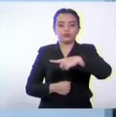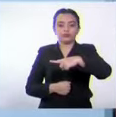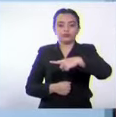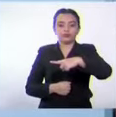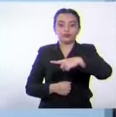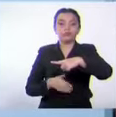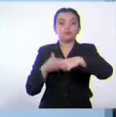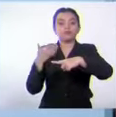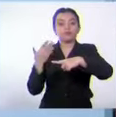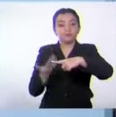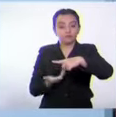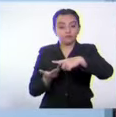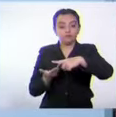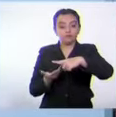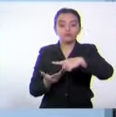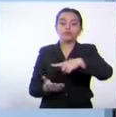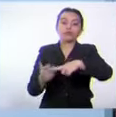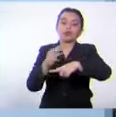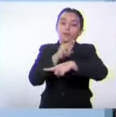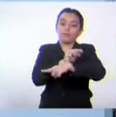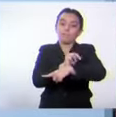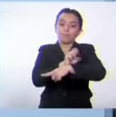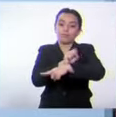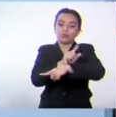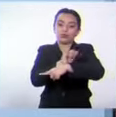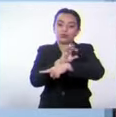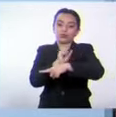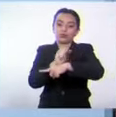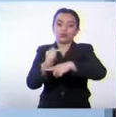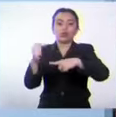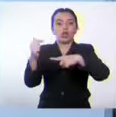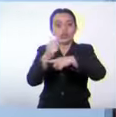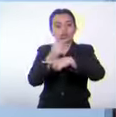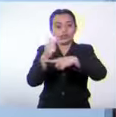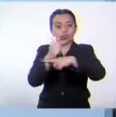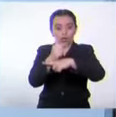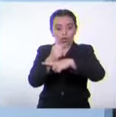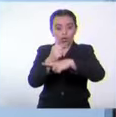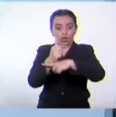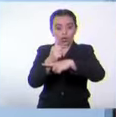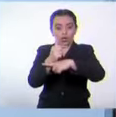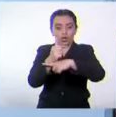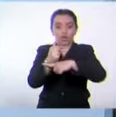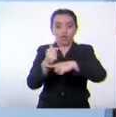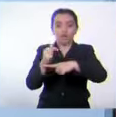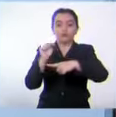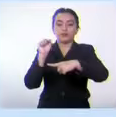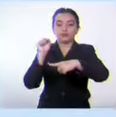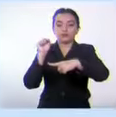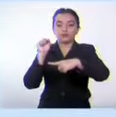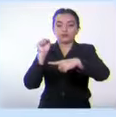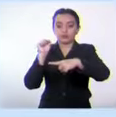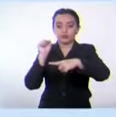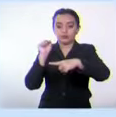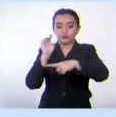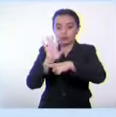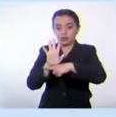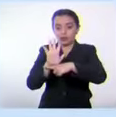Entonces, la masa de soluto es igual al 5%